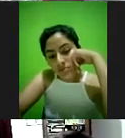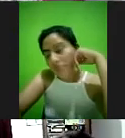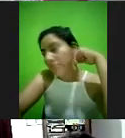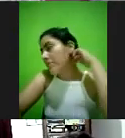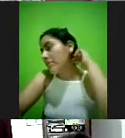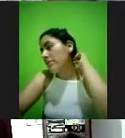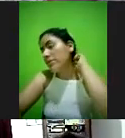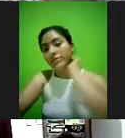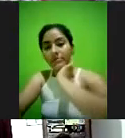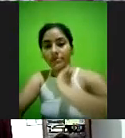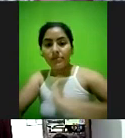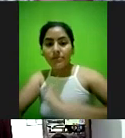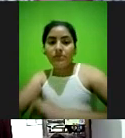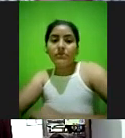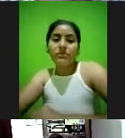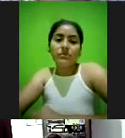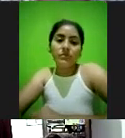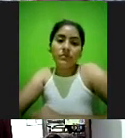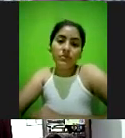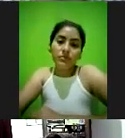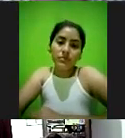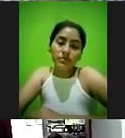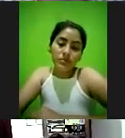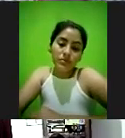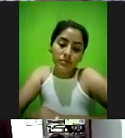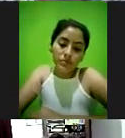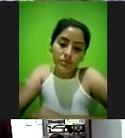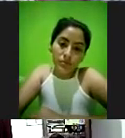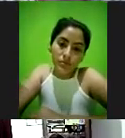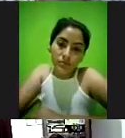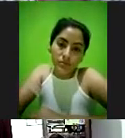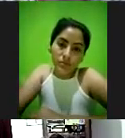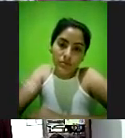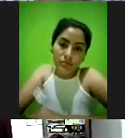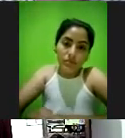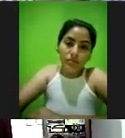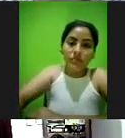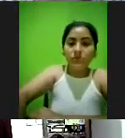denomina miología. Entonces, miología estudia los músculos,